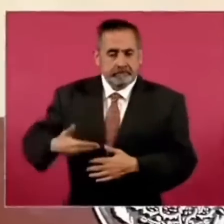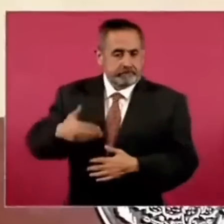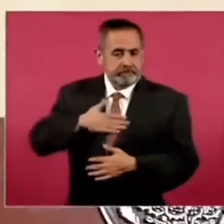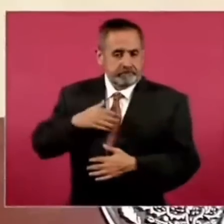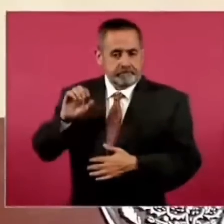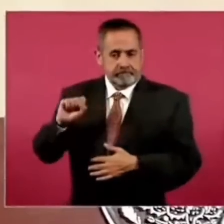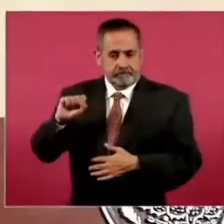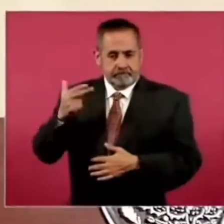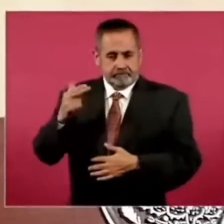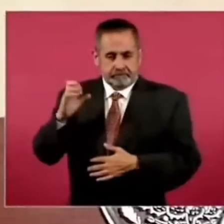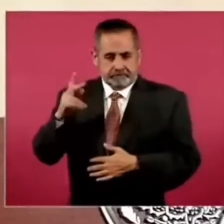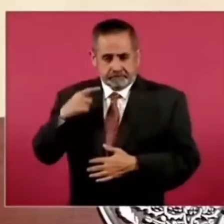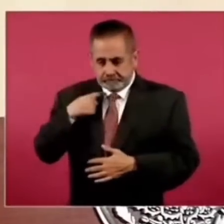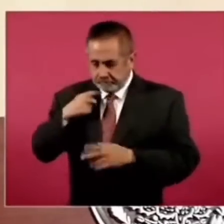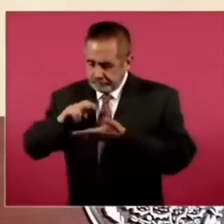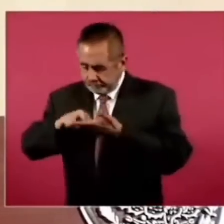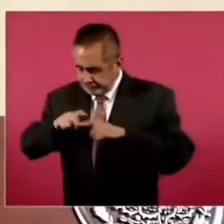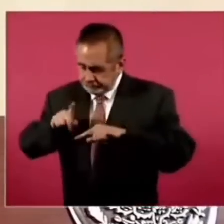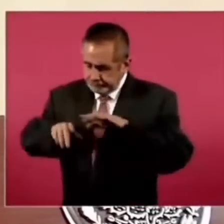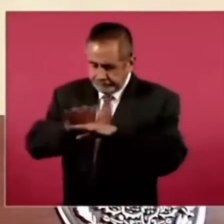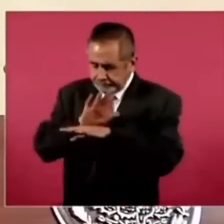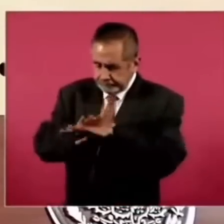Hacienda puede